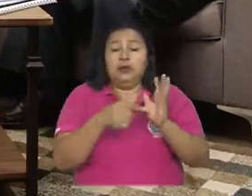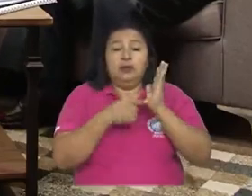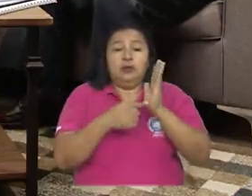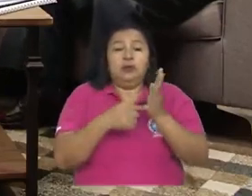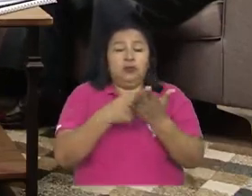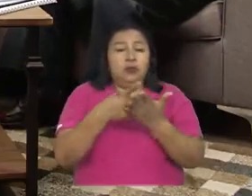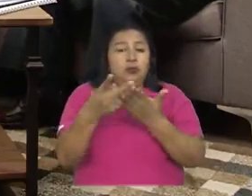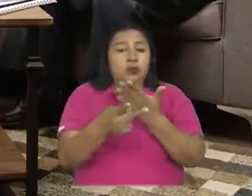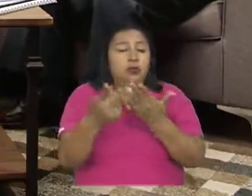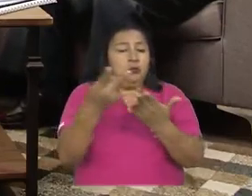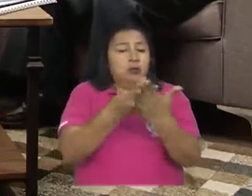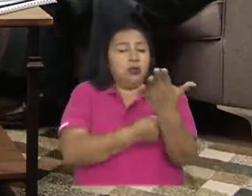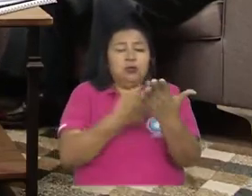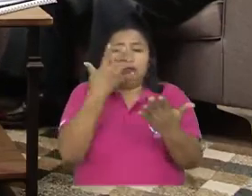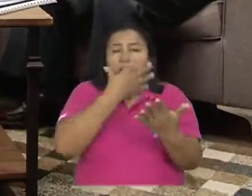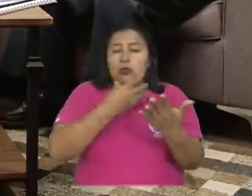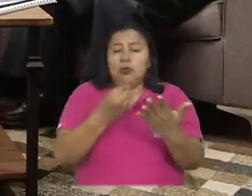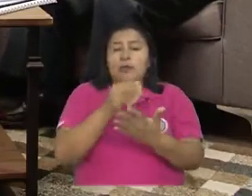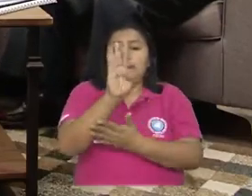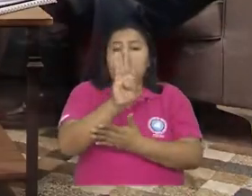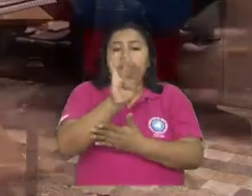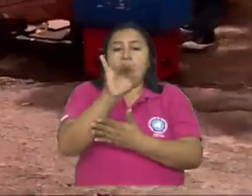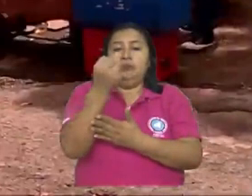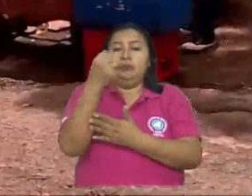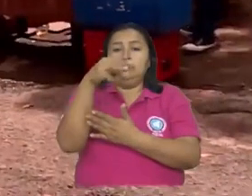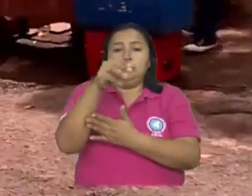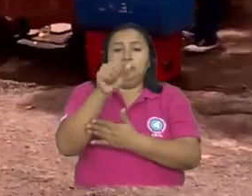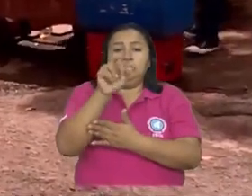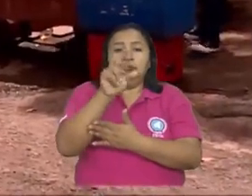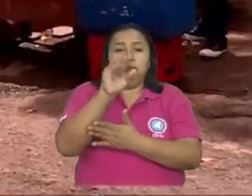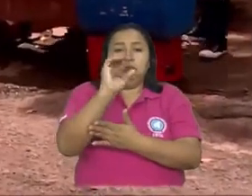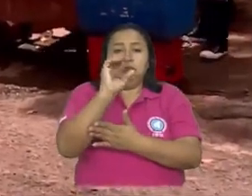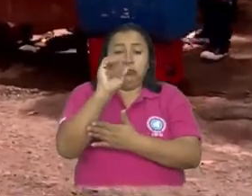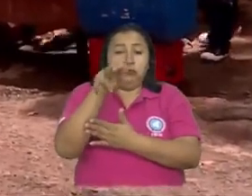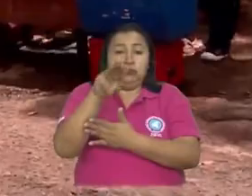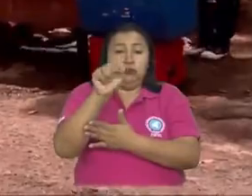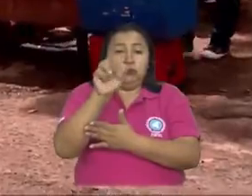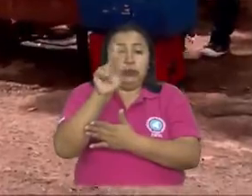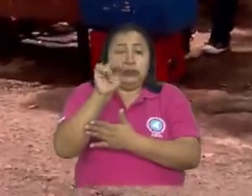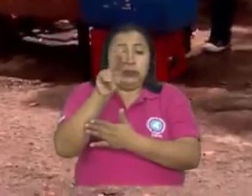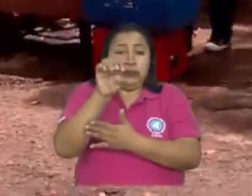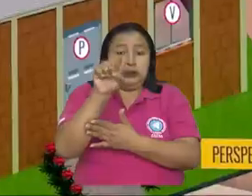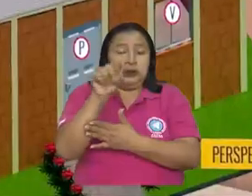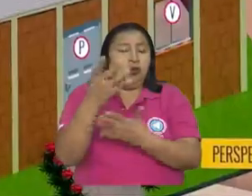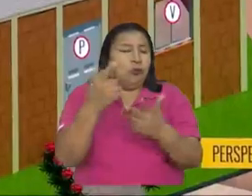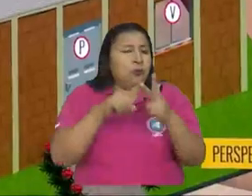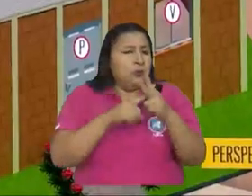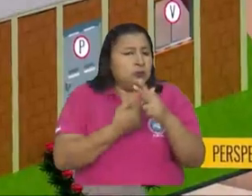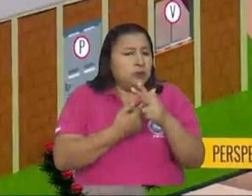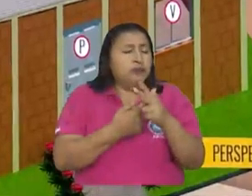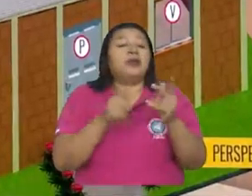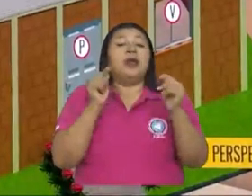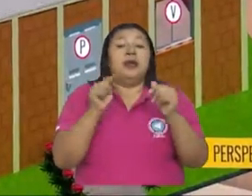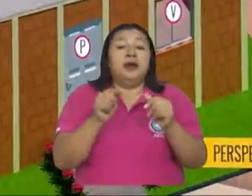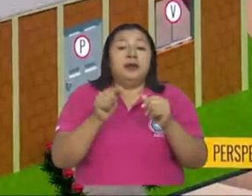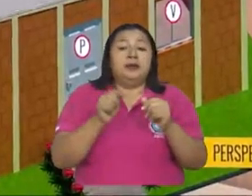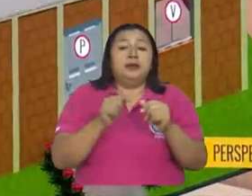proyecto tan hermoso que es el proyecto de Ismar Martínez. Okay, ¿cómo nació este proyecto de Ismar Martínez? Nació de